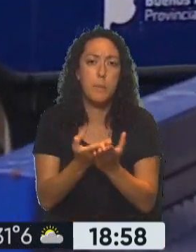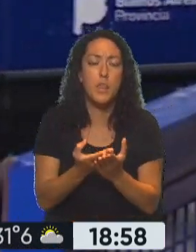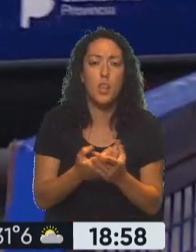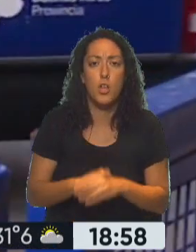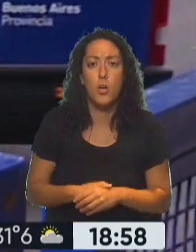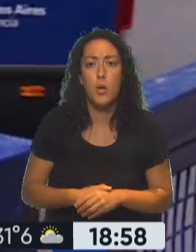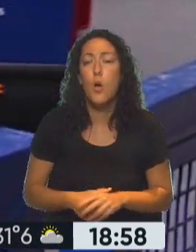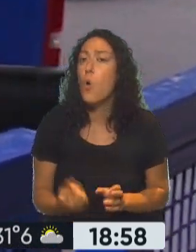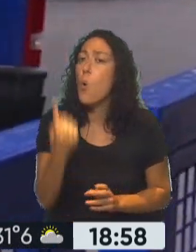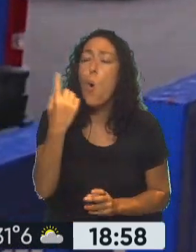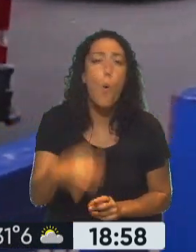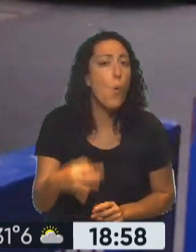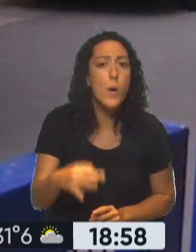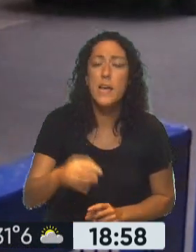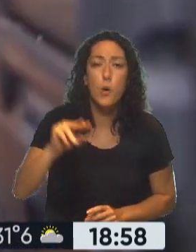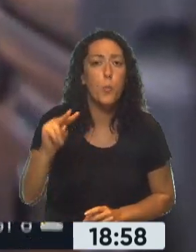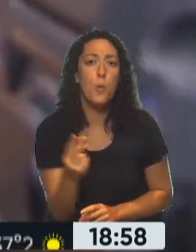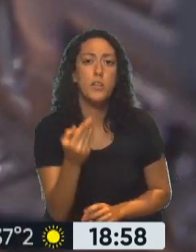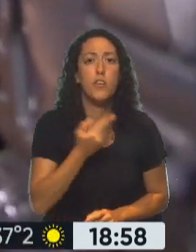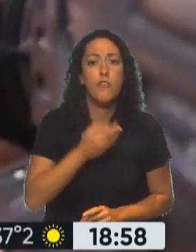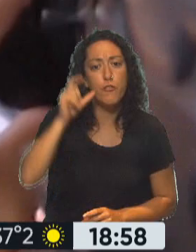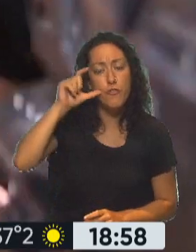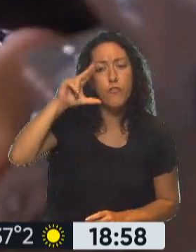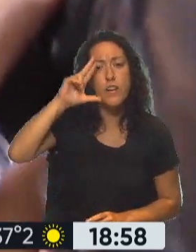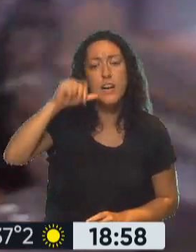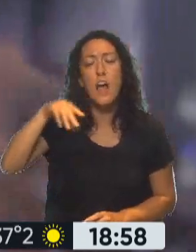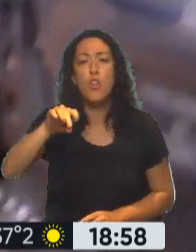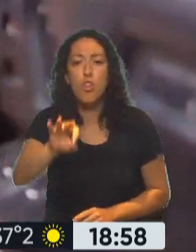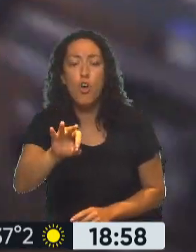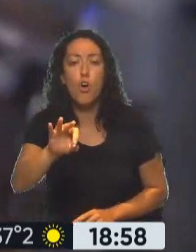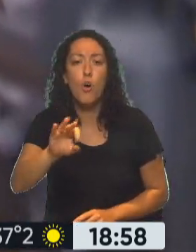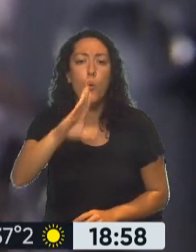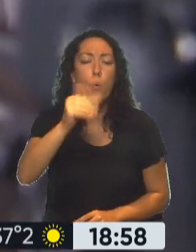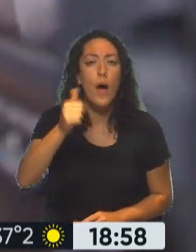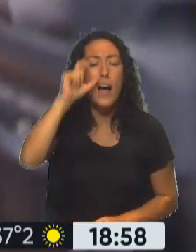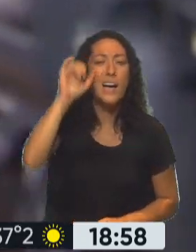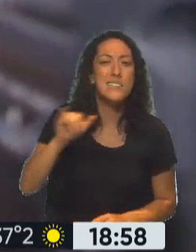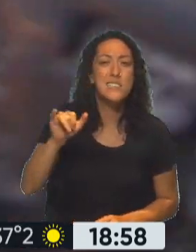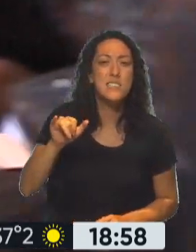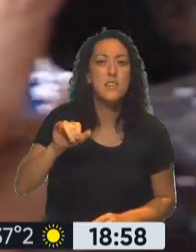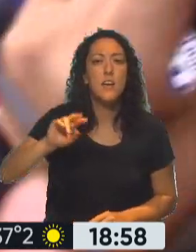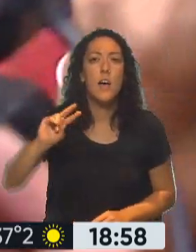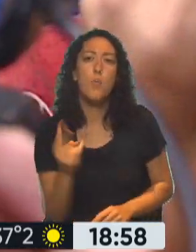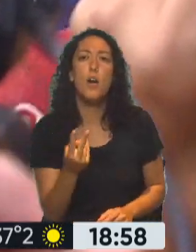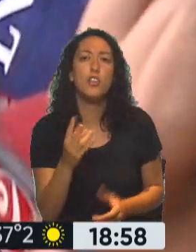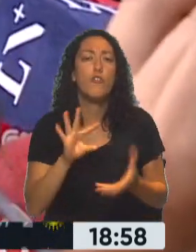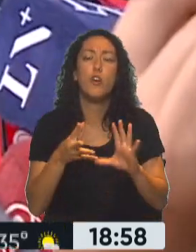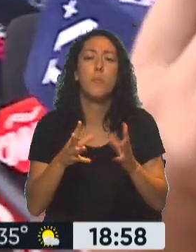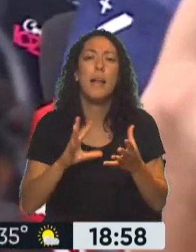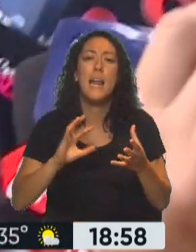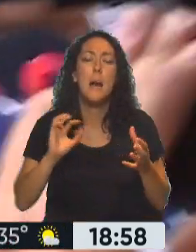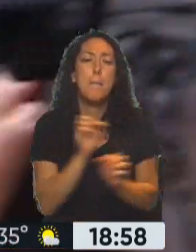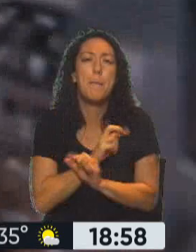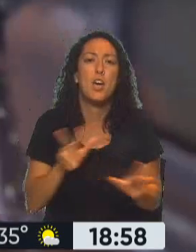acá la única víctima se llama Fernando José Báez Sosa, asesinado de la peor manera. Le destruyeron